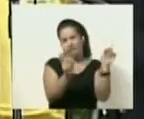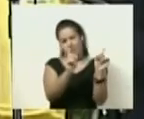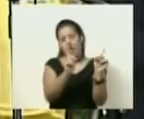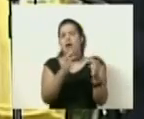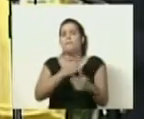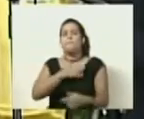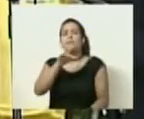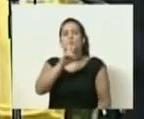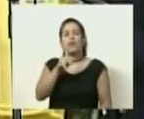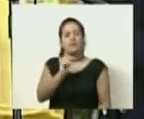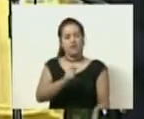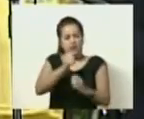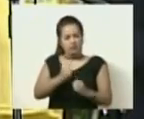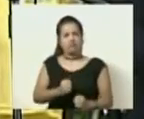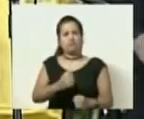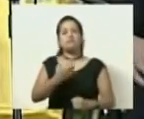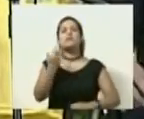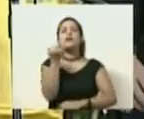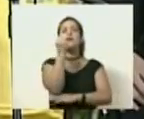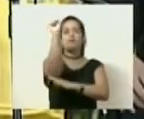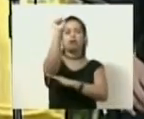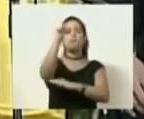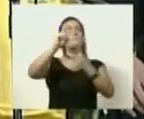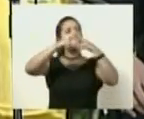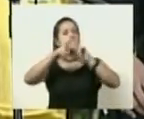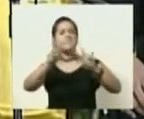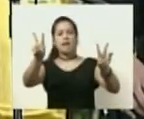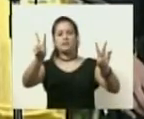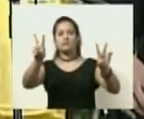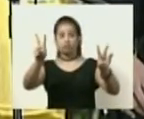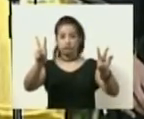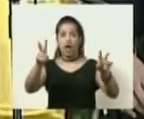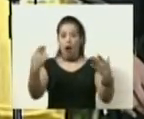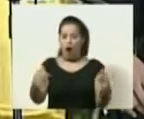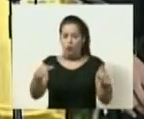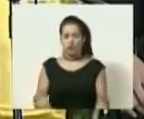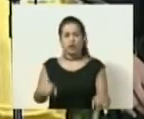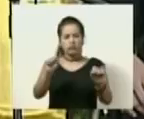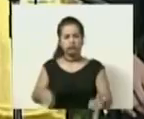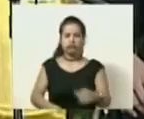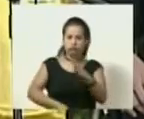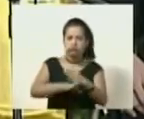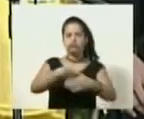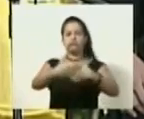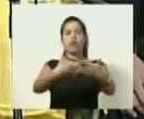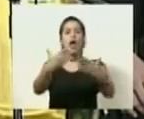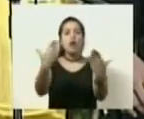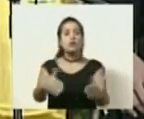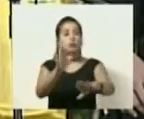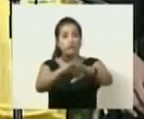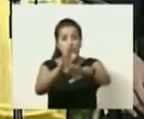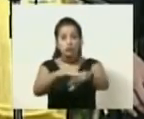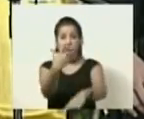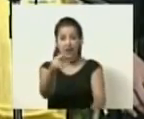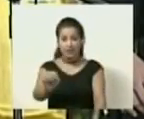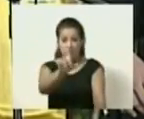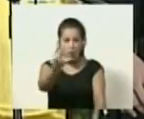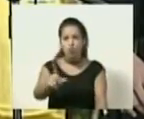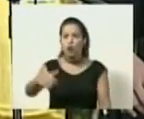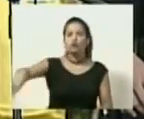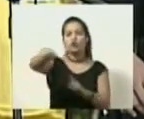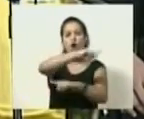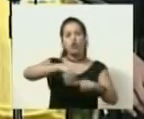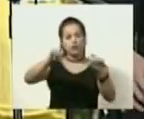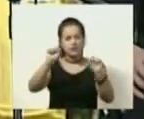Venezuela digna, rebelde, de paz. Y eso es lo que nos estamos jugando. Por eso yo llamo el 30 de julio a salir a